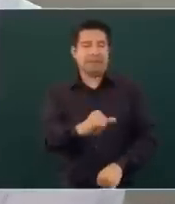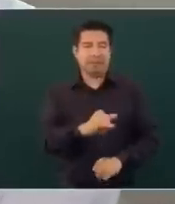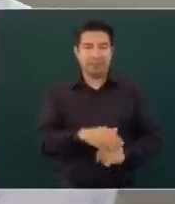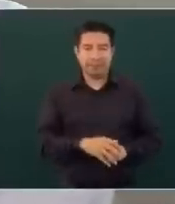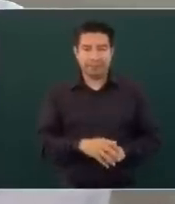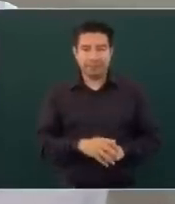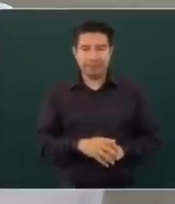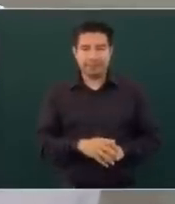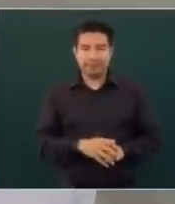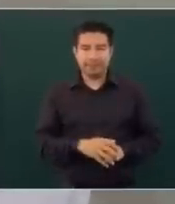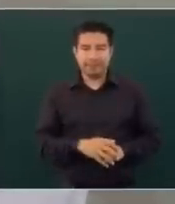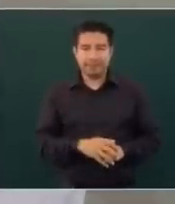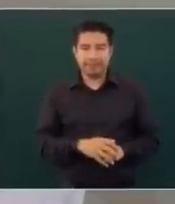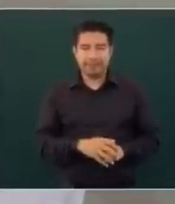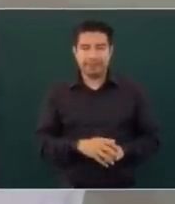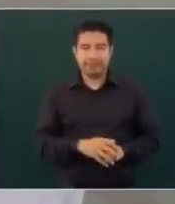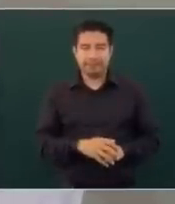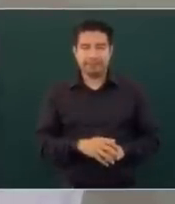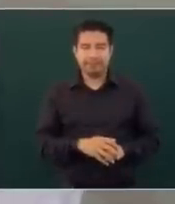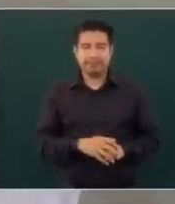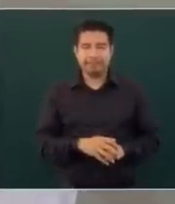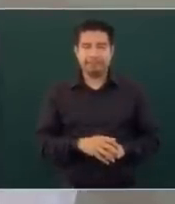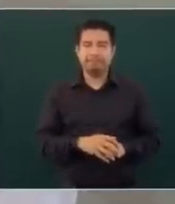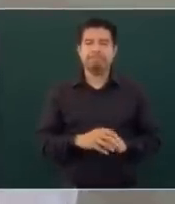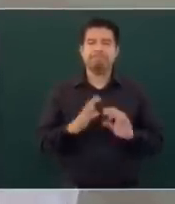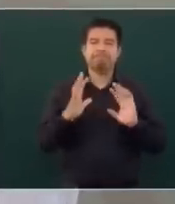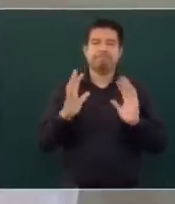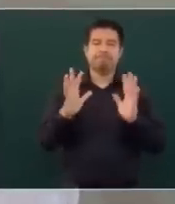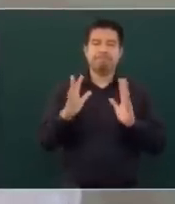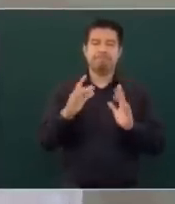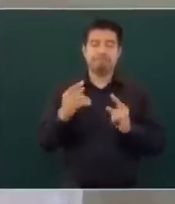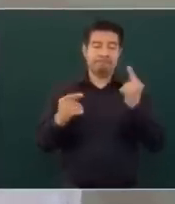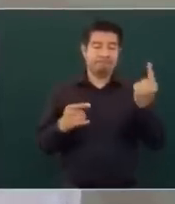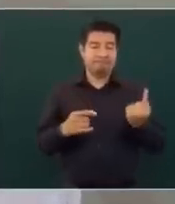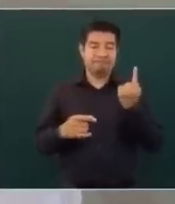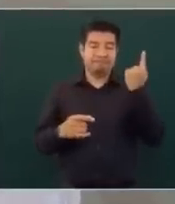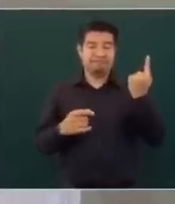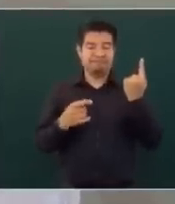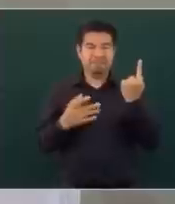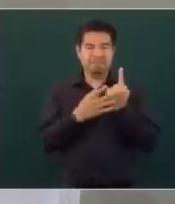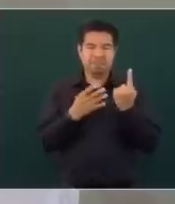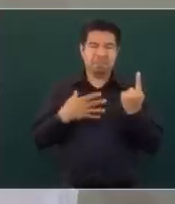Ya hay un dictador en México.